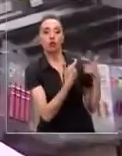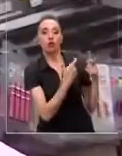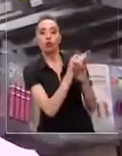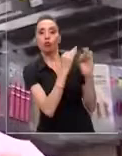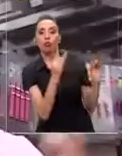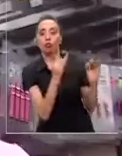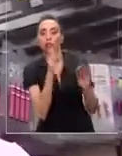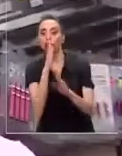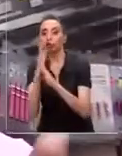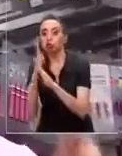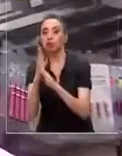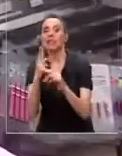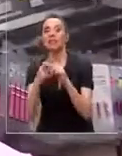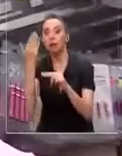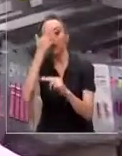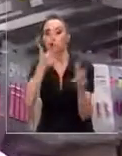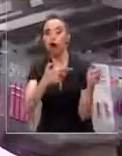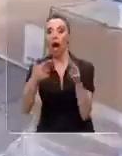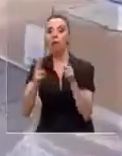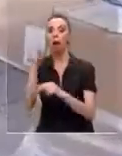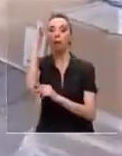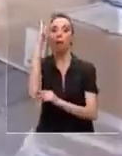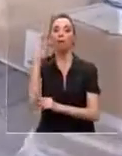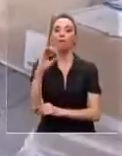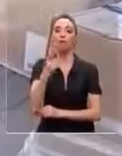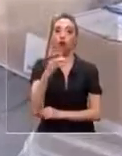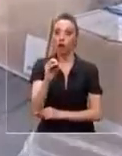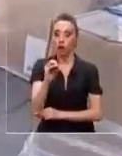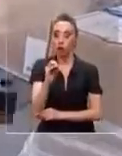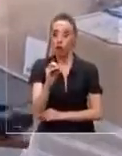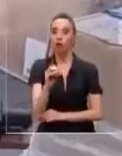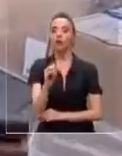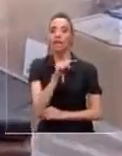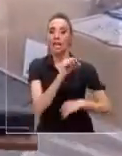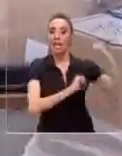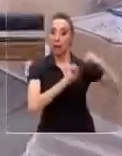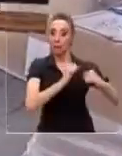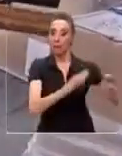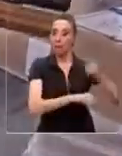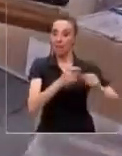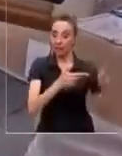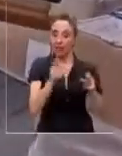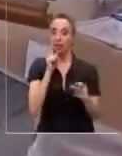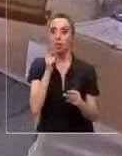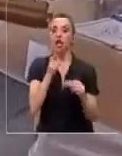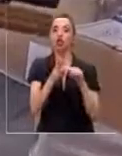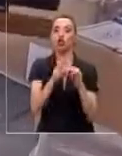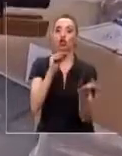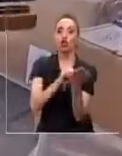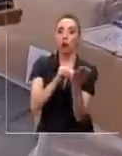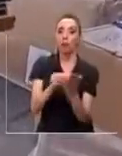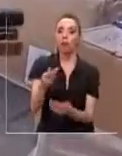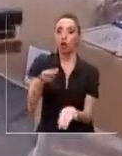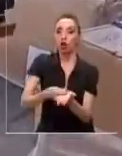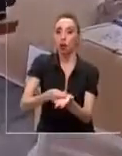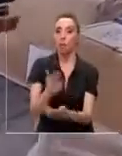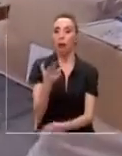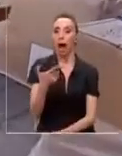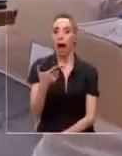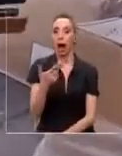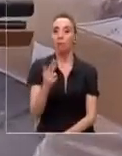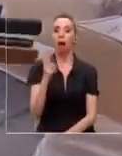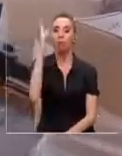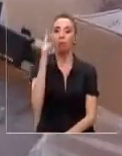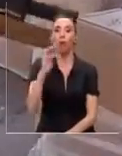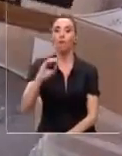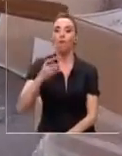el mercado negro de las armas de fogueo. Por ello, la propuesta del rubro es llevar un registro de quienes compren armas a fogueo, para